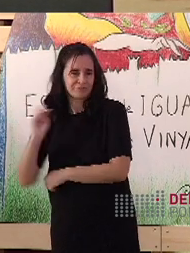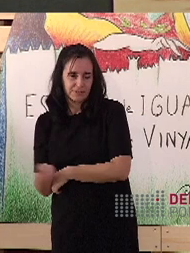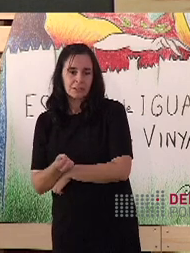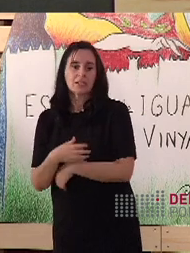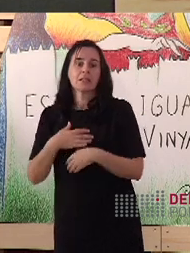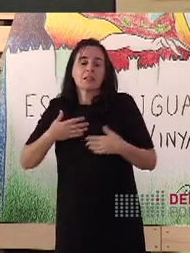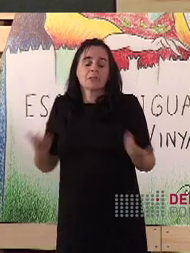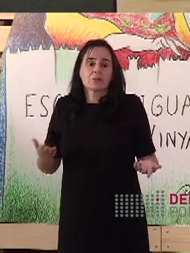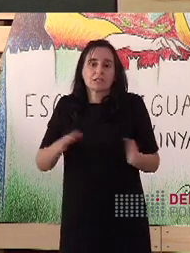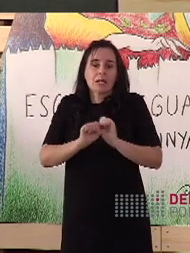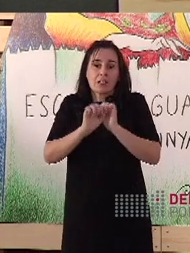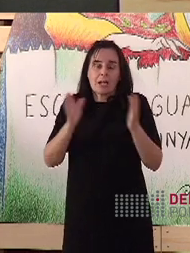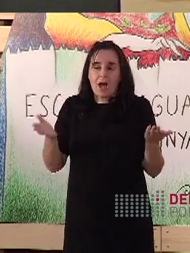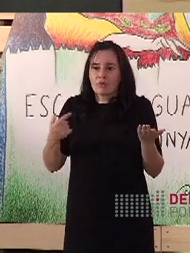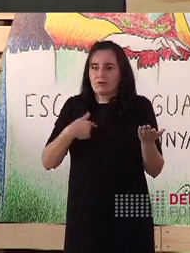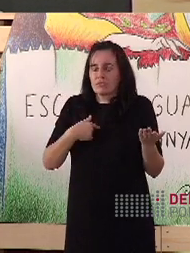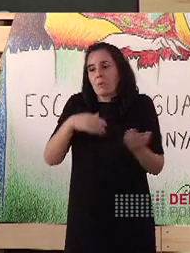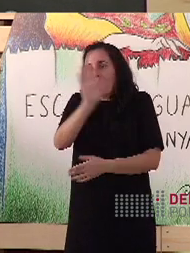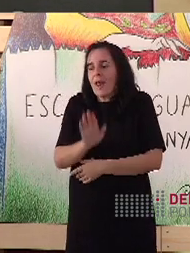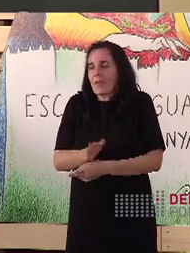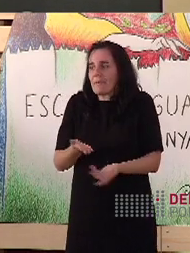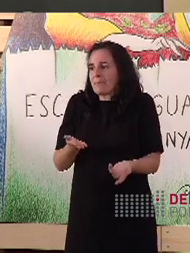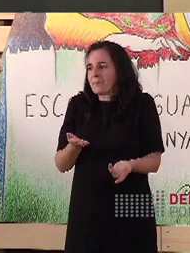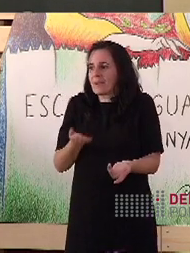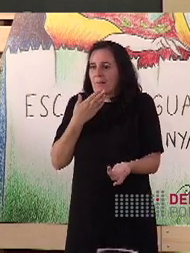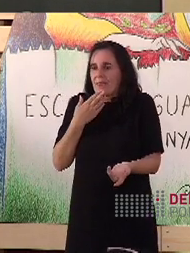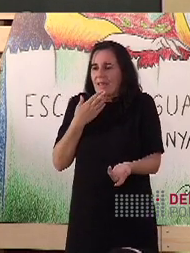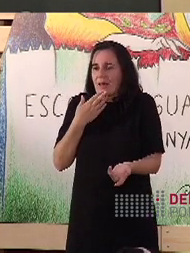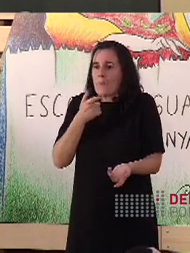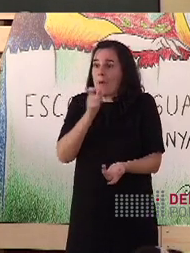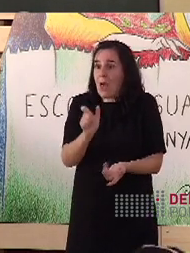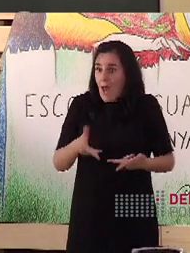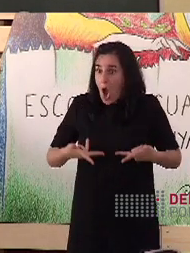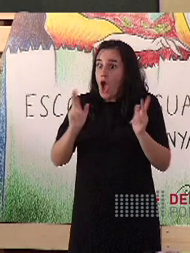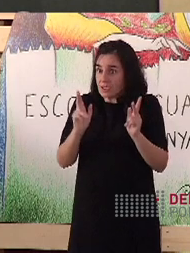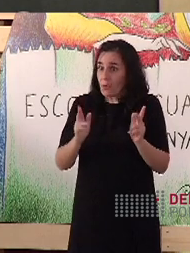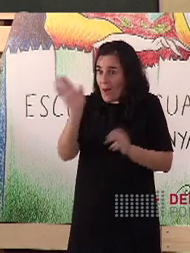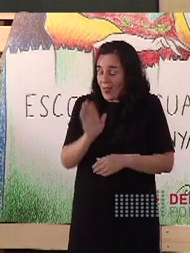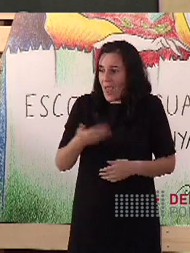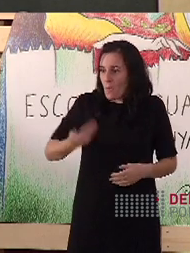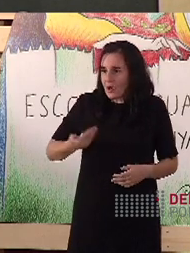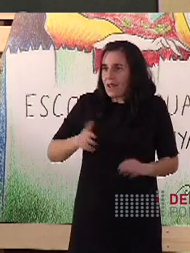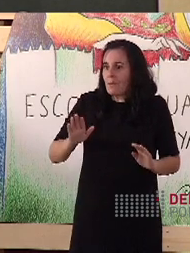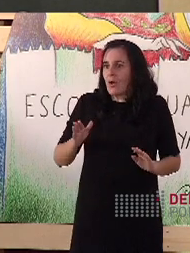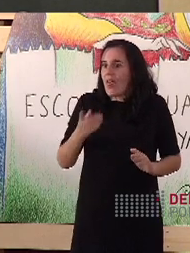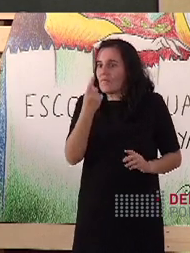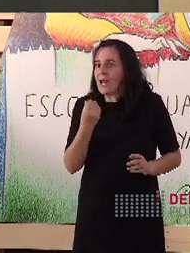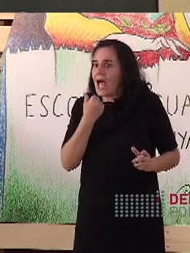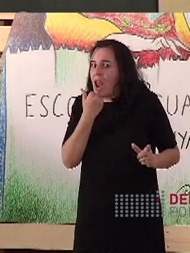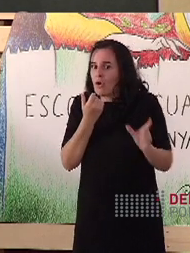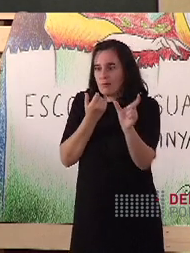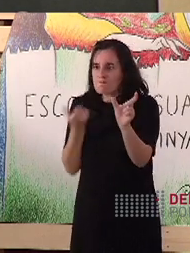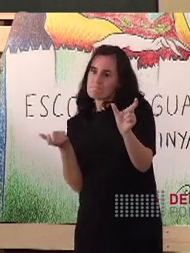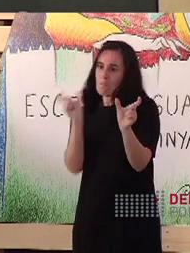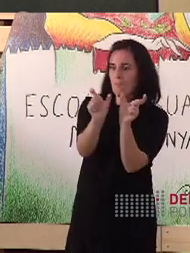eu, claro, a mí me parece moi importante a palabra consentimento, pero haberá que engadirlle algo máis. De todo,